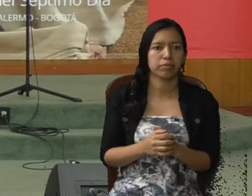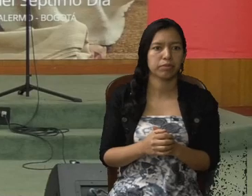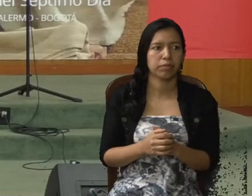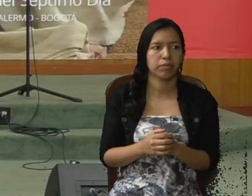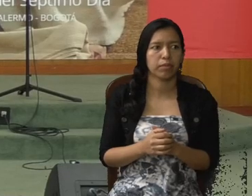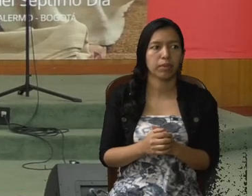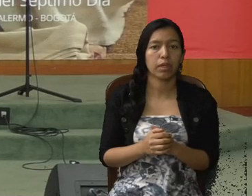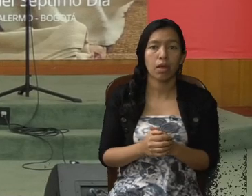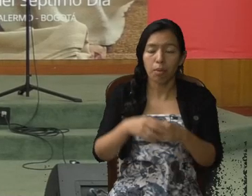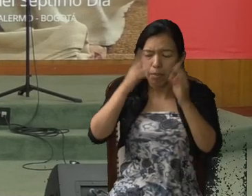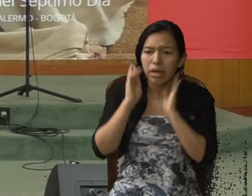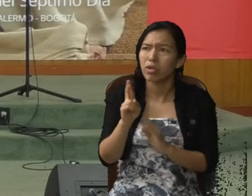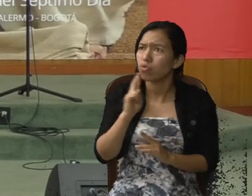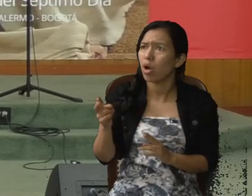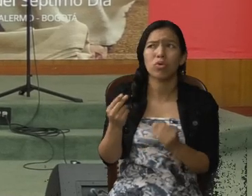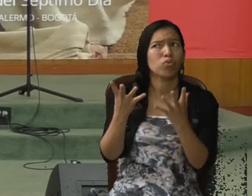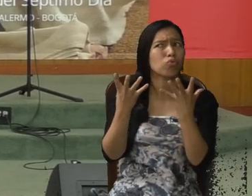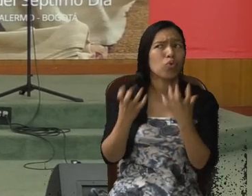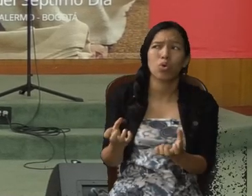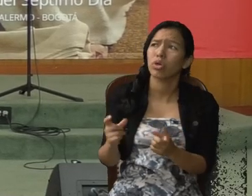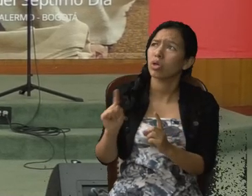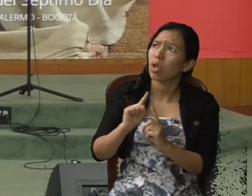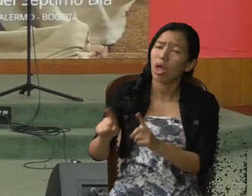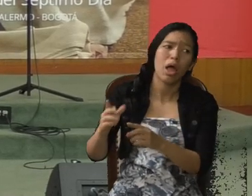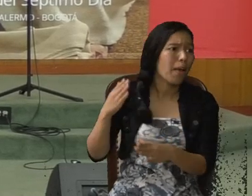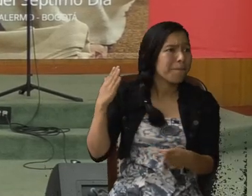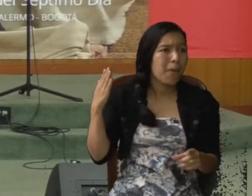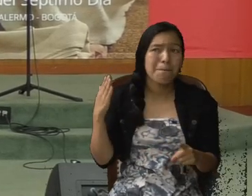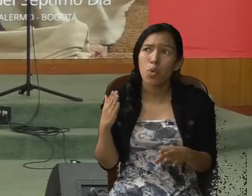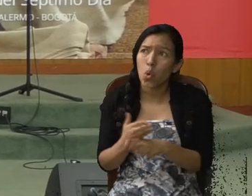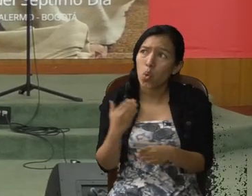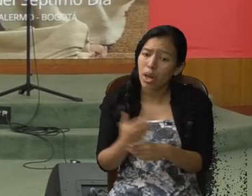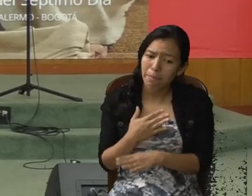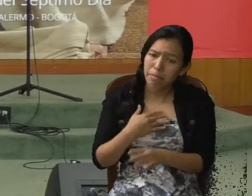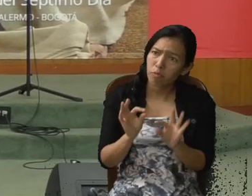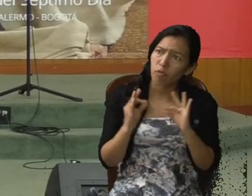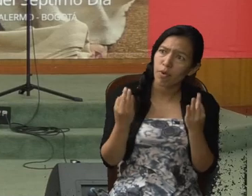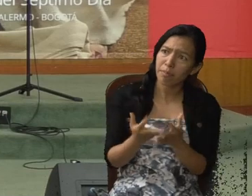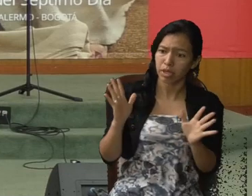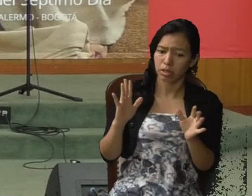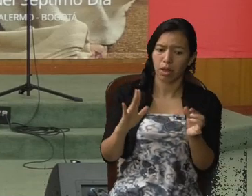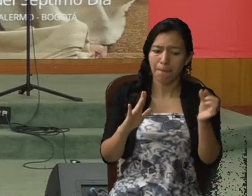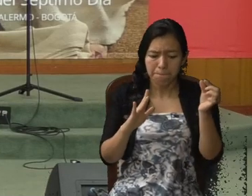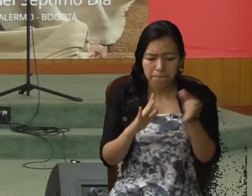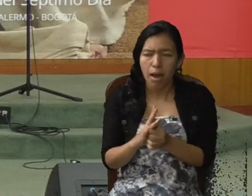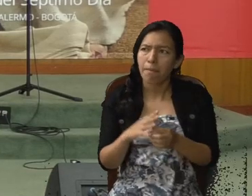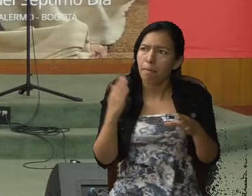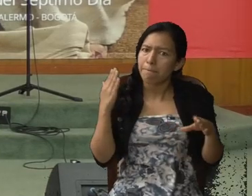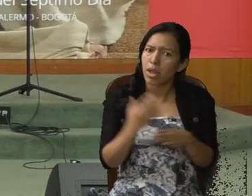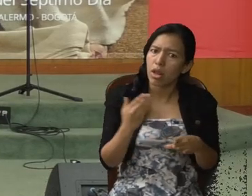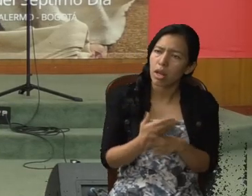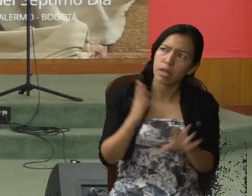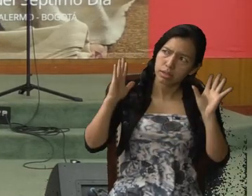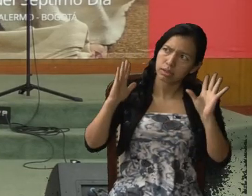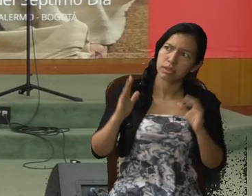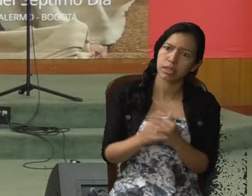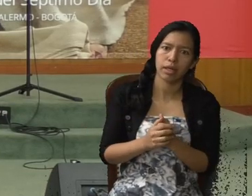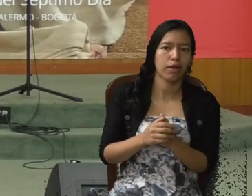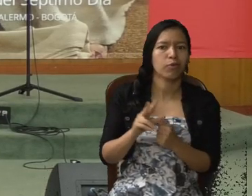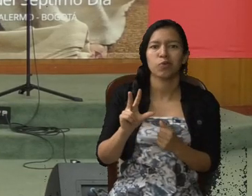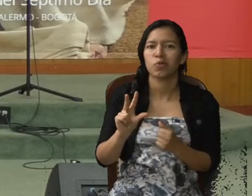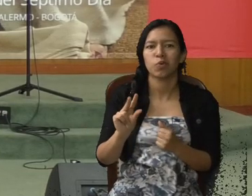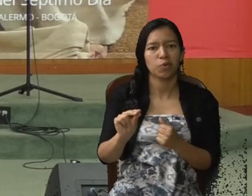dicho que no quería, podría haber complicado las situaciones y tal vez salvado su matrimonio, entre comillas, pero ella hizo